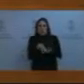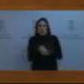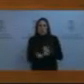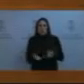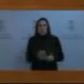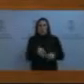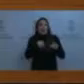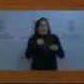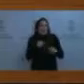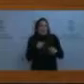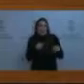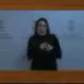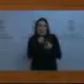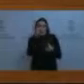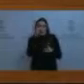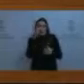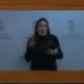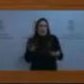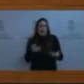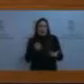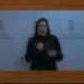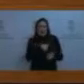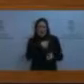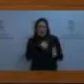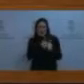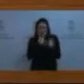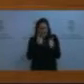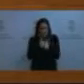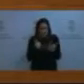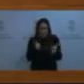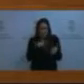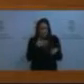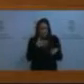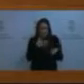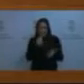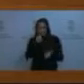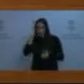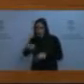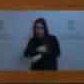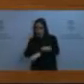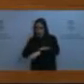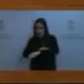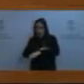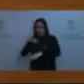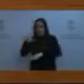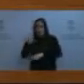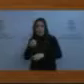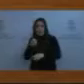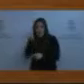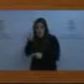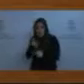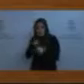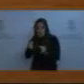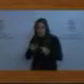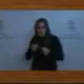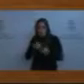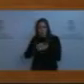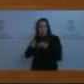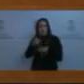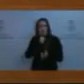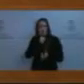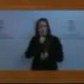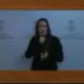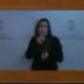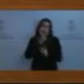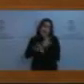broma es esta, señor Llamazares? Una comisión de seguimiento para decirle a un Gobierno cómo tiene que gastar las partidas presupuestarias, si es que